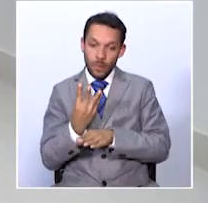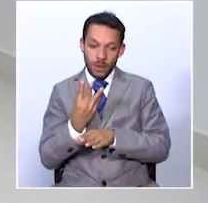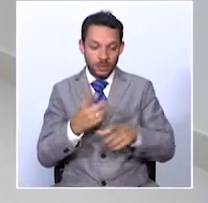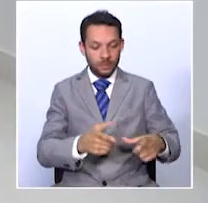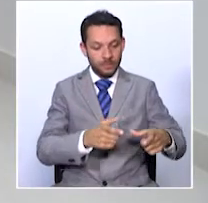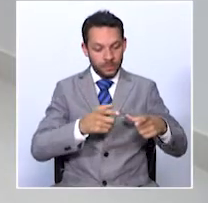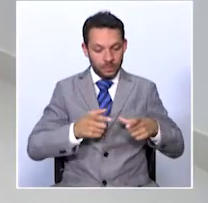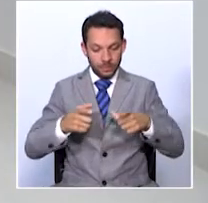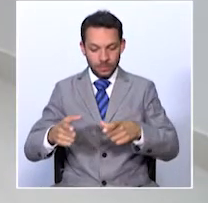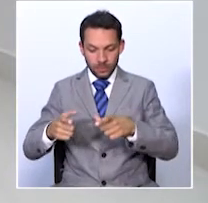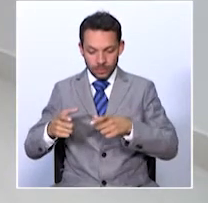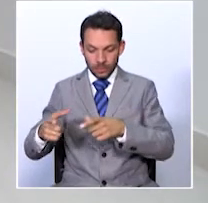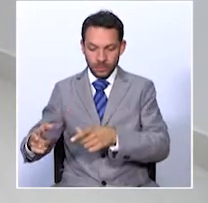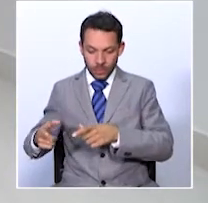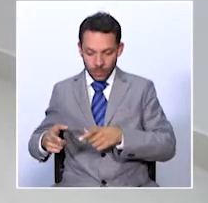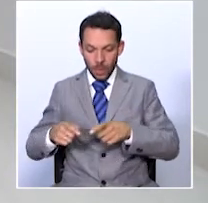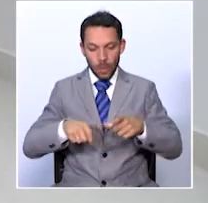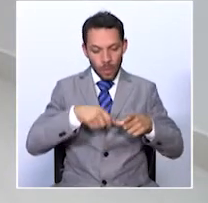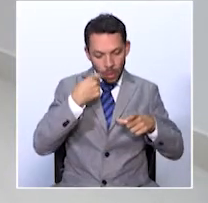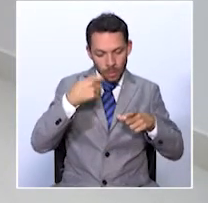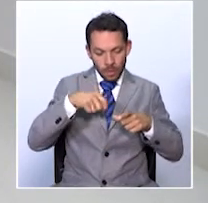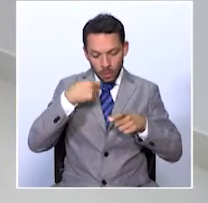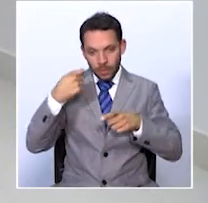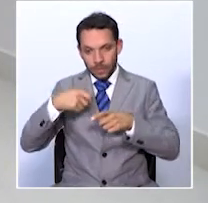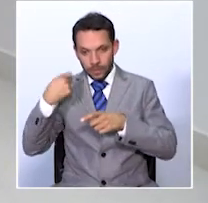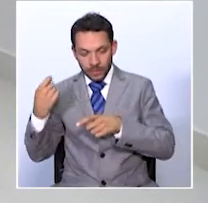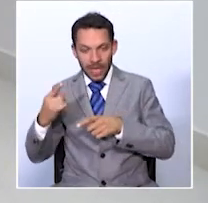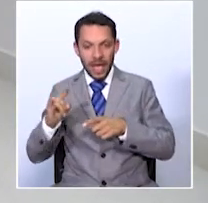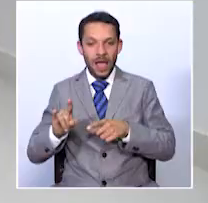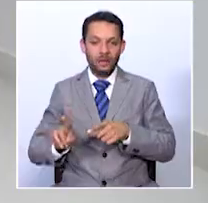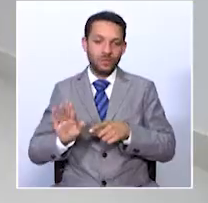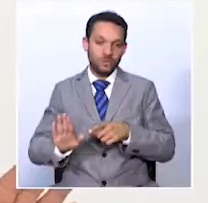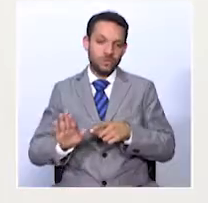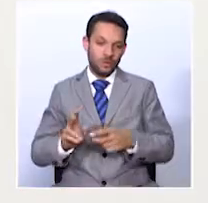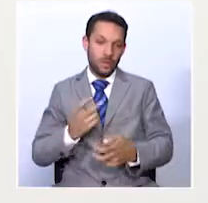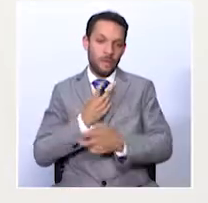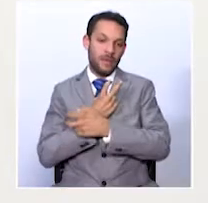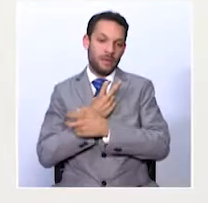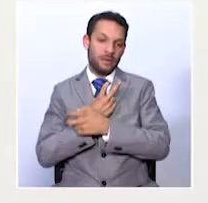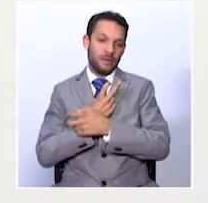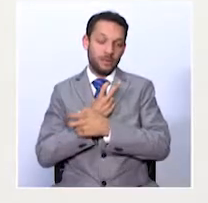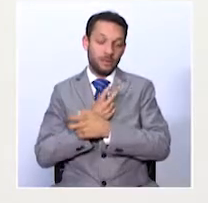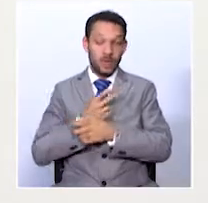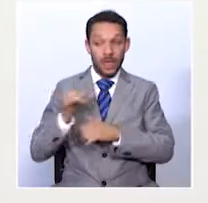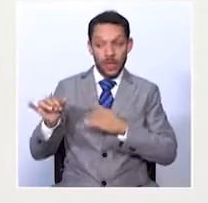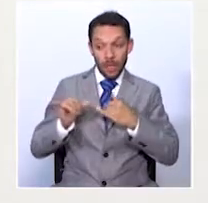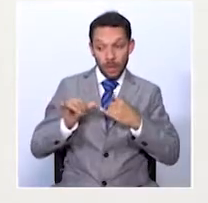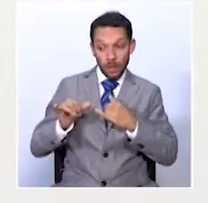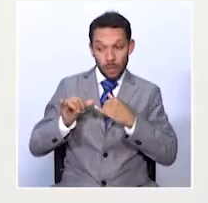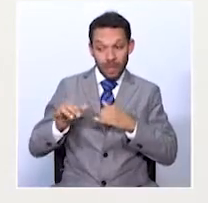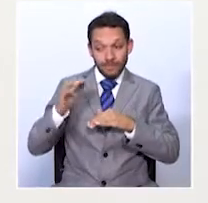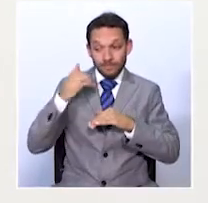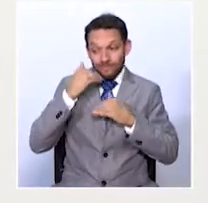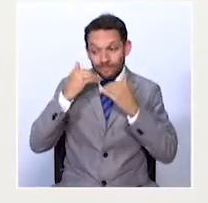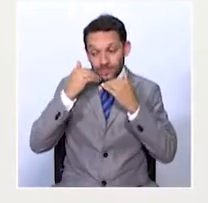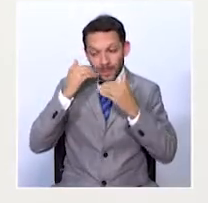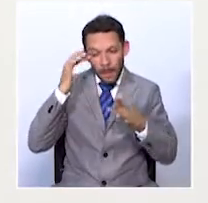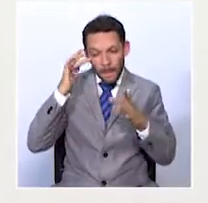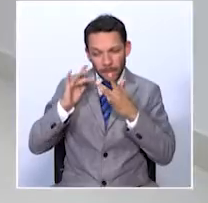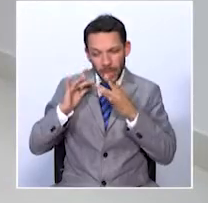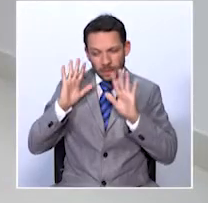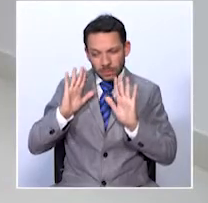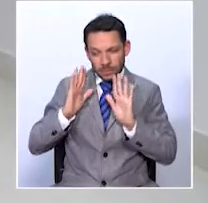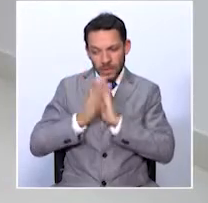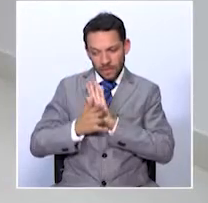alimentos blancos que son veneno para el ser humano adulto. Yo no sé si el doctor Jorge está de acuerdo conmigo, pero eso pues lo hemos oído a